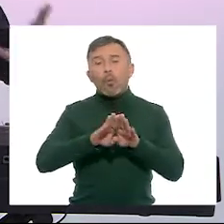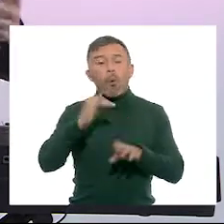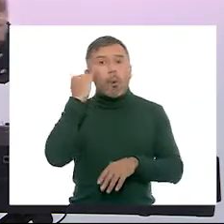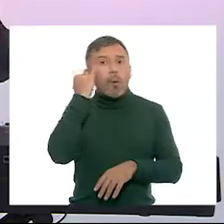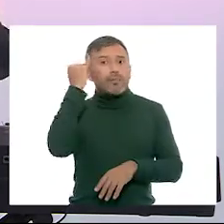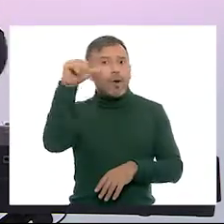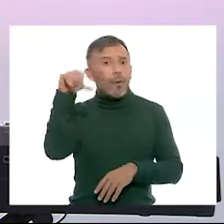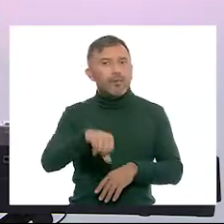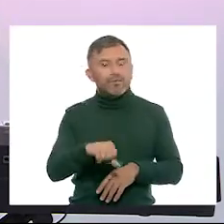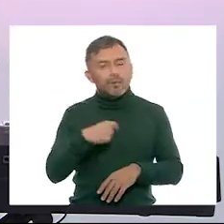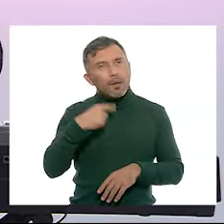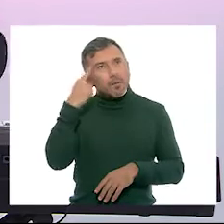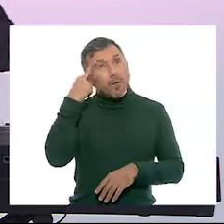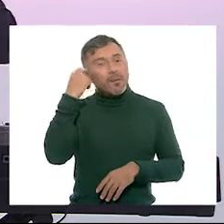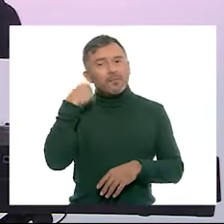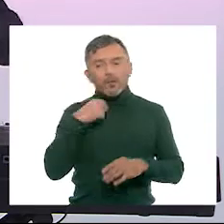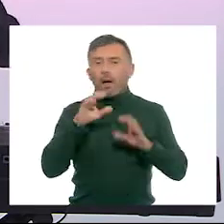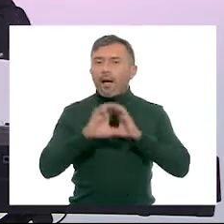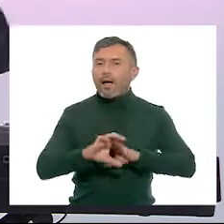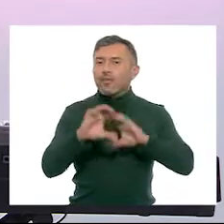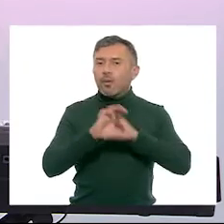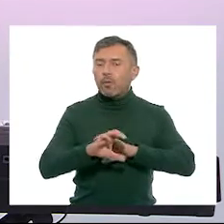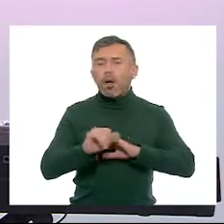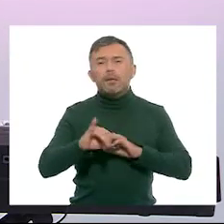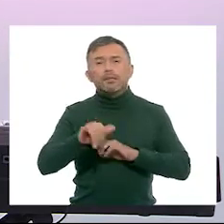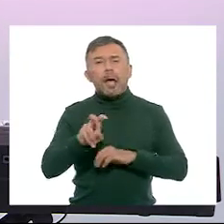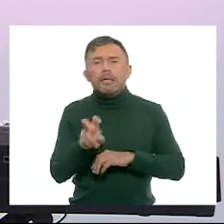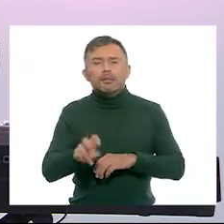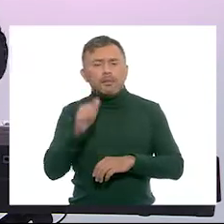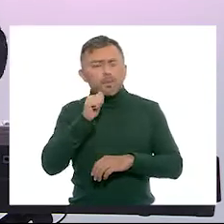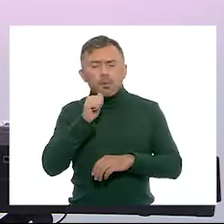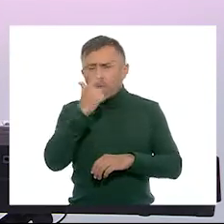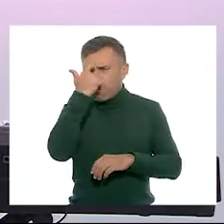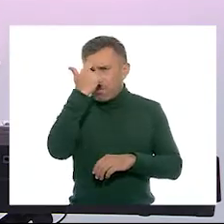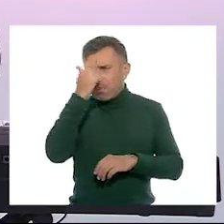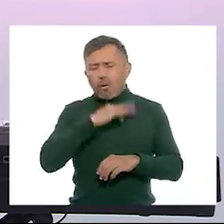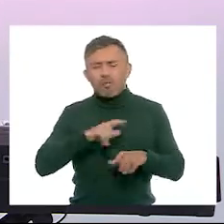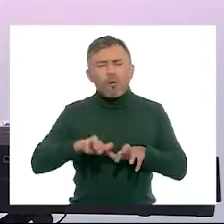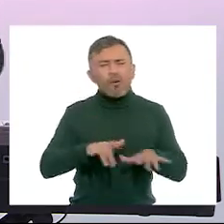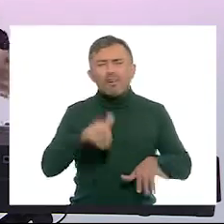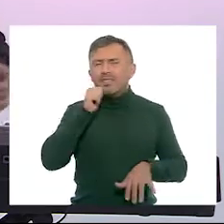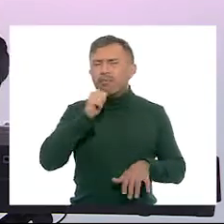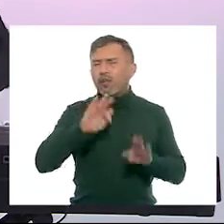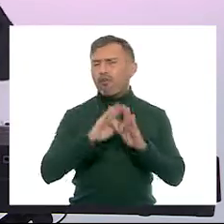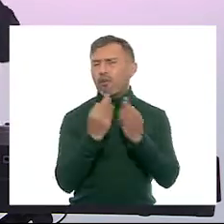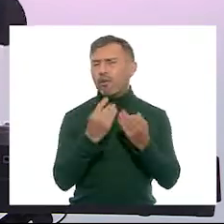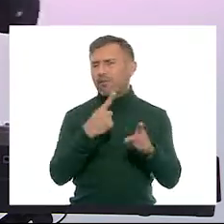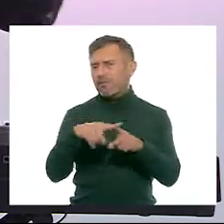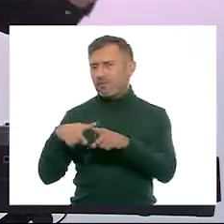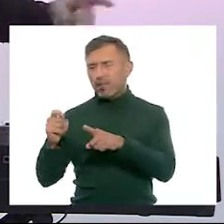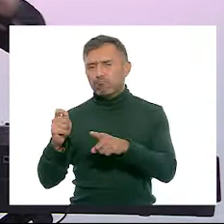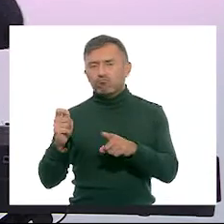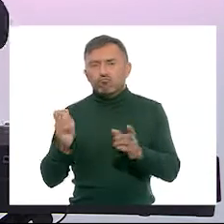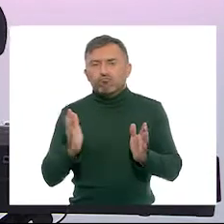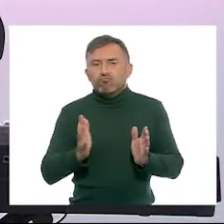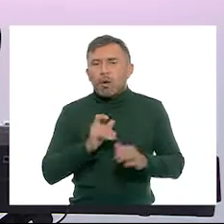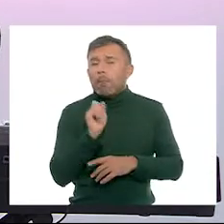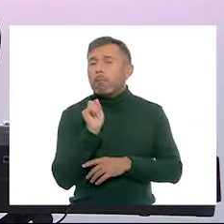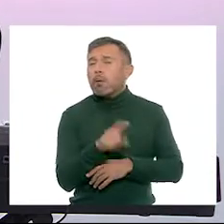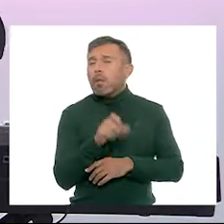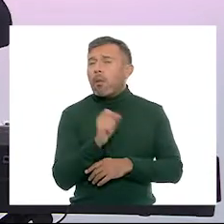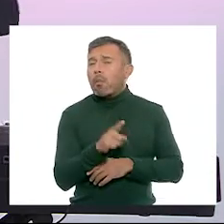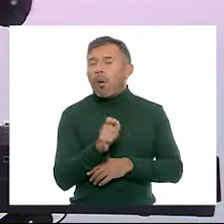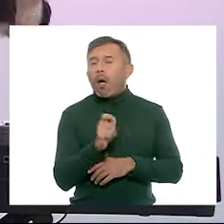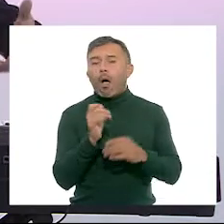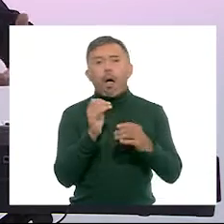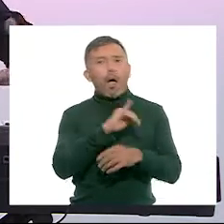fascina del jazz, esa capacidad de tocar siempre de forma diferente. Es un estilo que es sorpresivo, nunca se